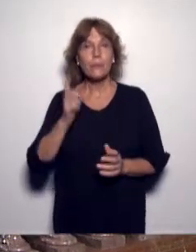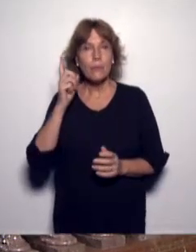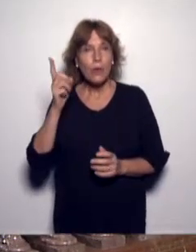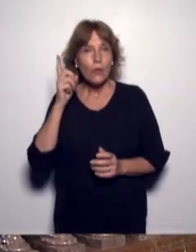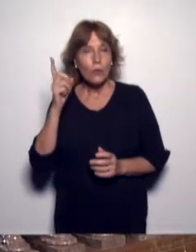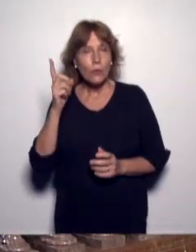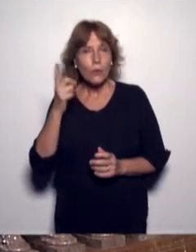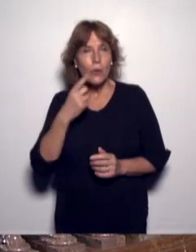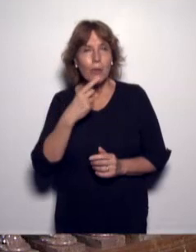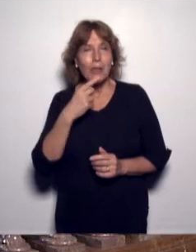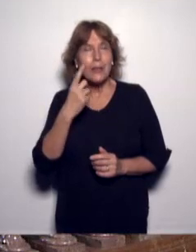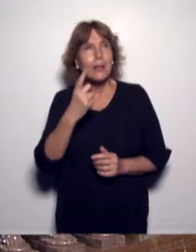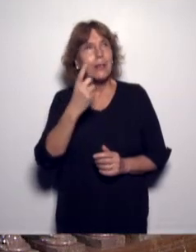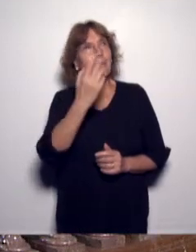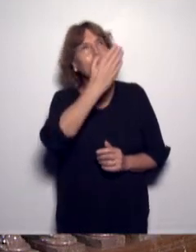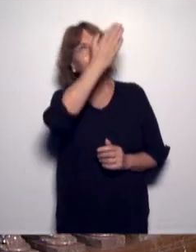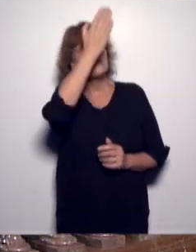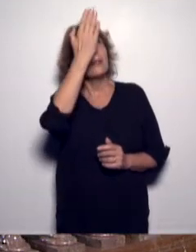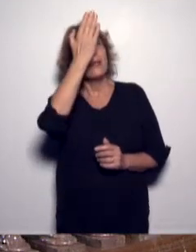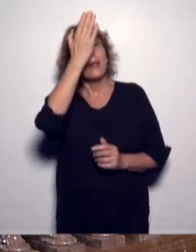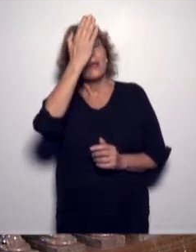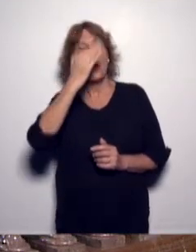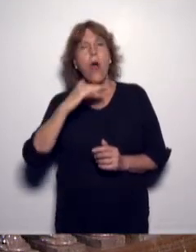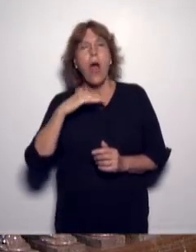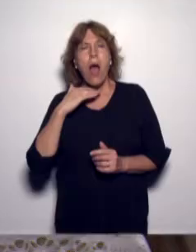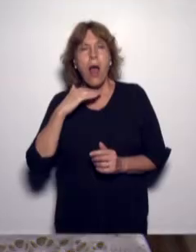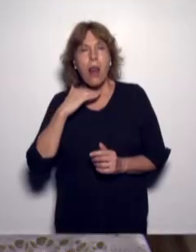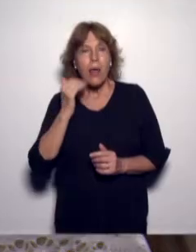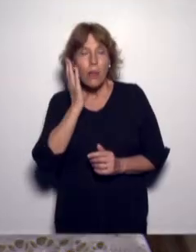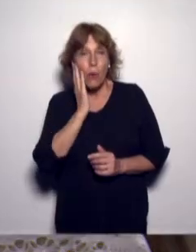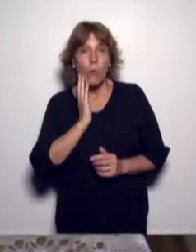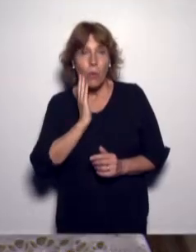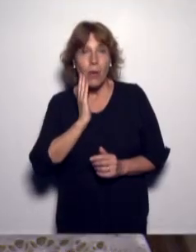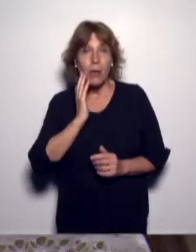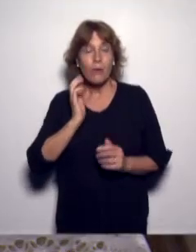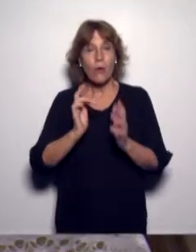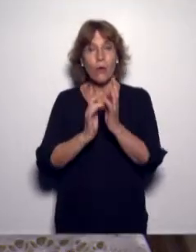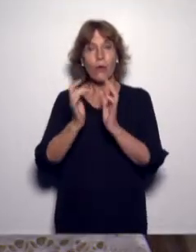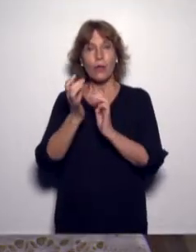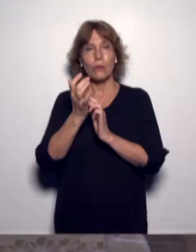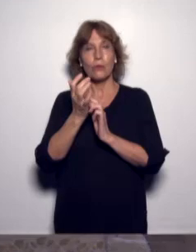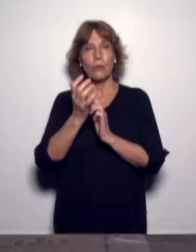Tú que prometiste el paraíso al buen ladrón, Cristo, ten piedad.